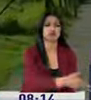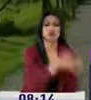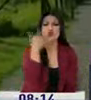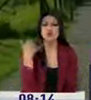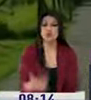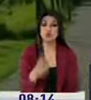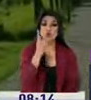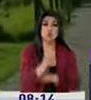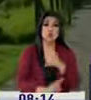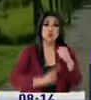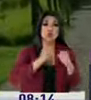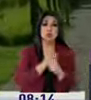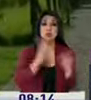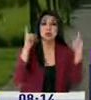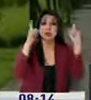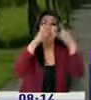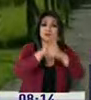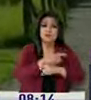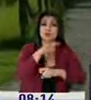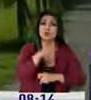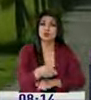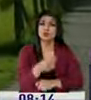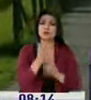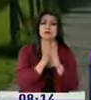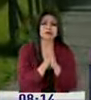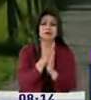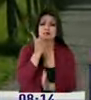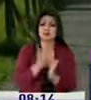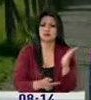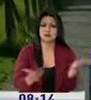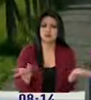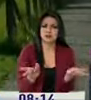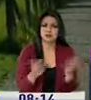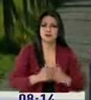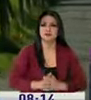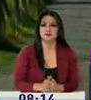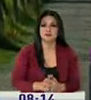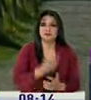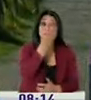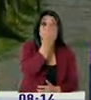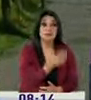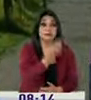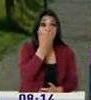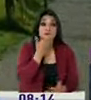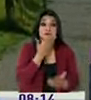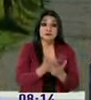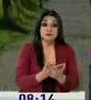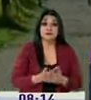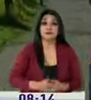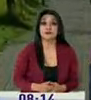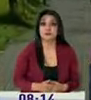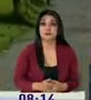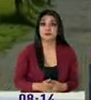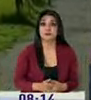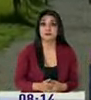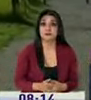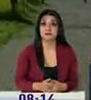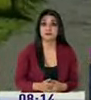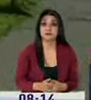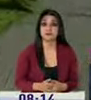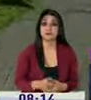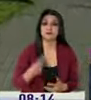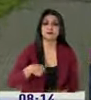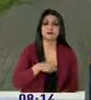un año esta medida y ustedes qué es lo que piden ahora? Bueno, buenos días, muchas gracias. Realmente nosotros